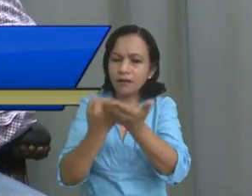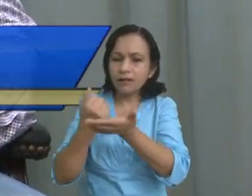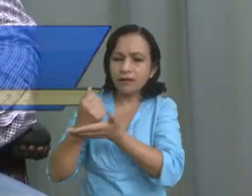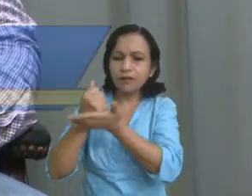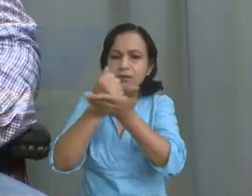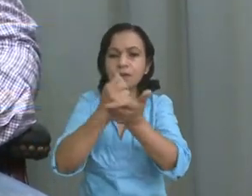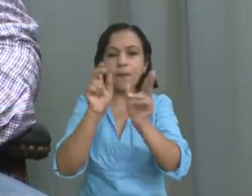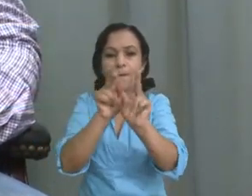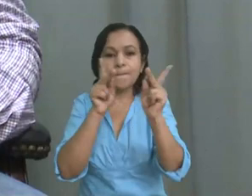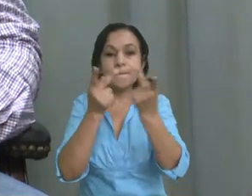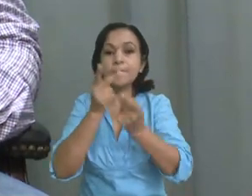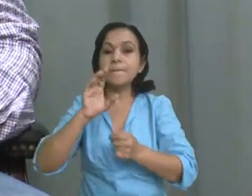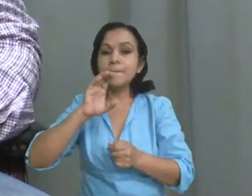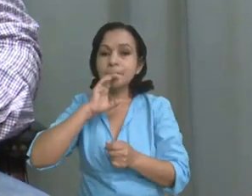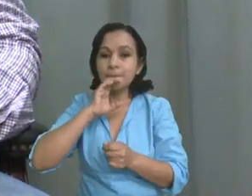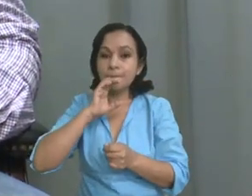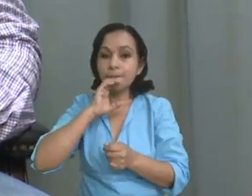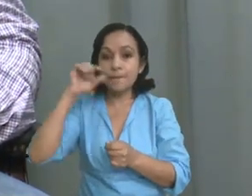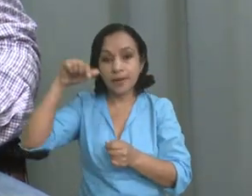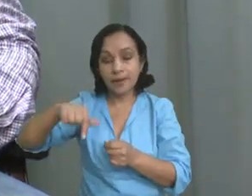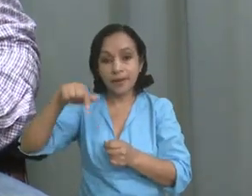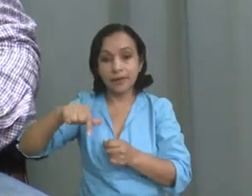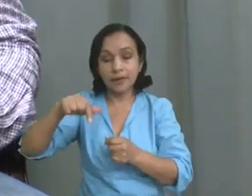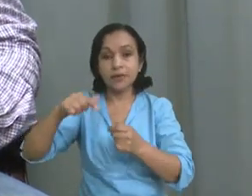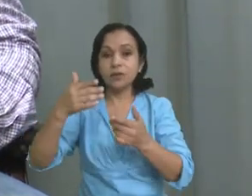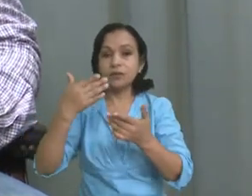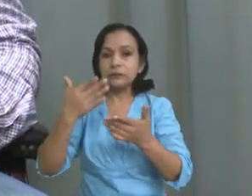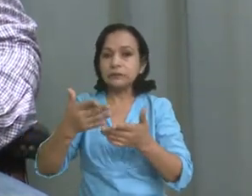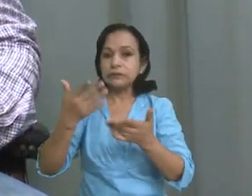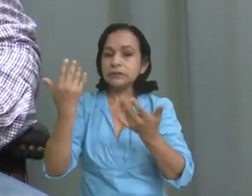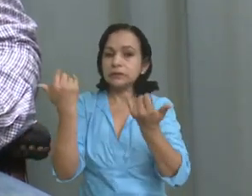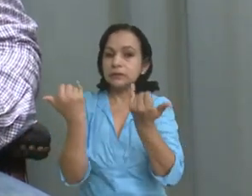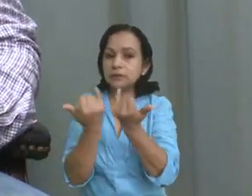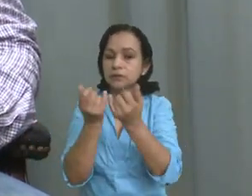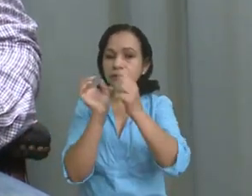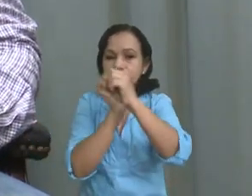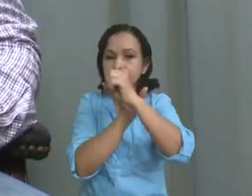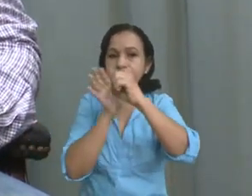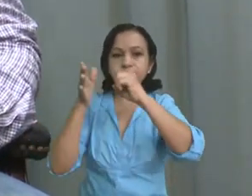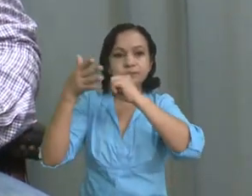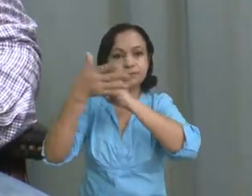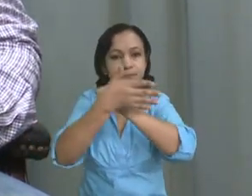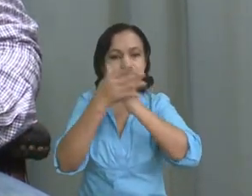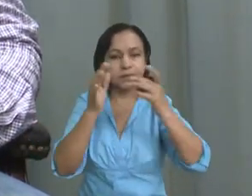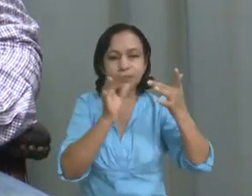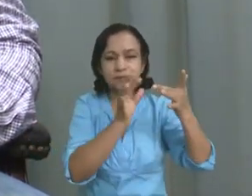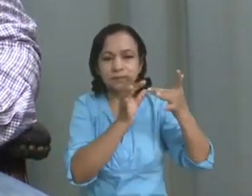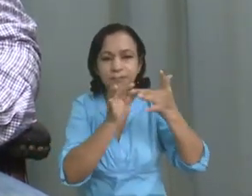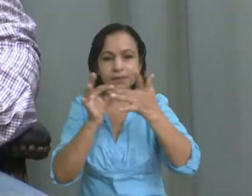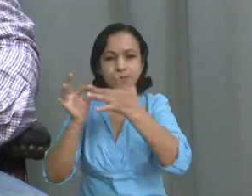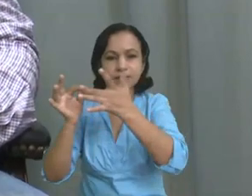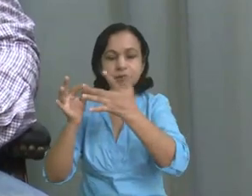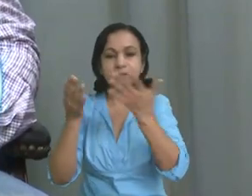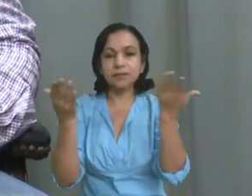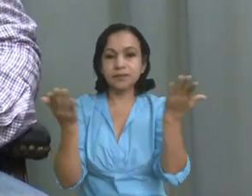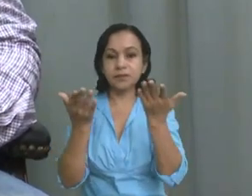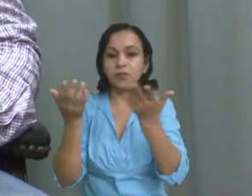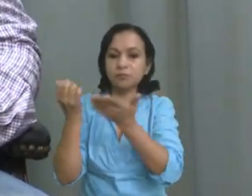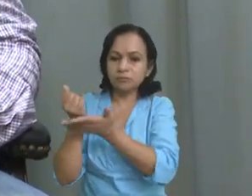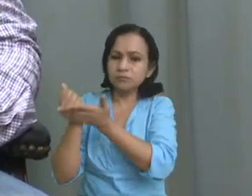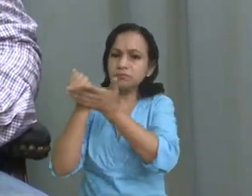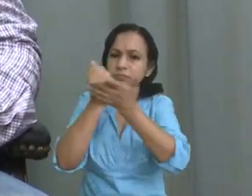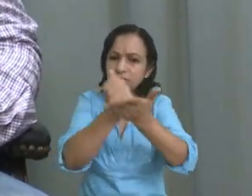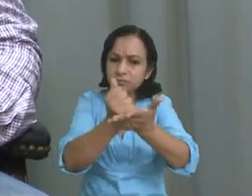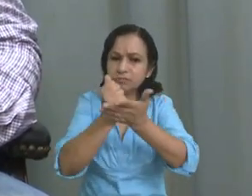cubano ante esta realidad que nos impone el coronavirus, una línea de atención bastante especial, pero también una línea de